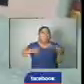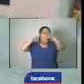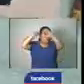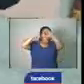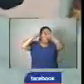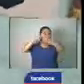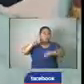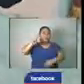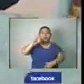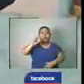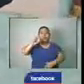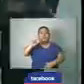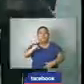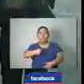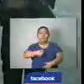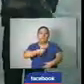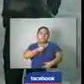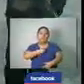de Luis Sosa, les informó...